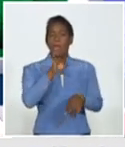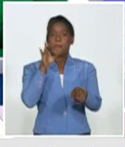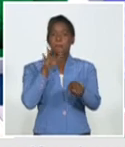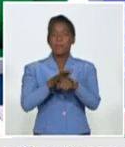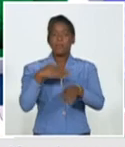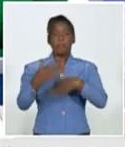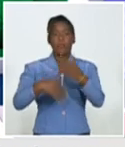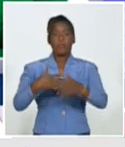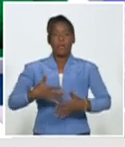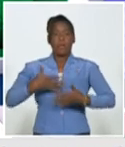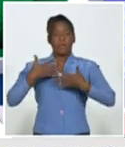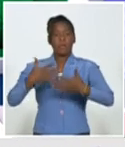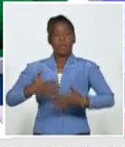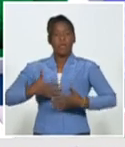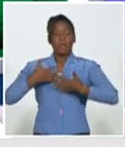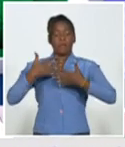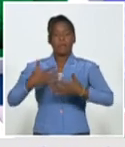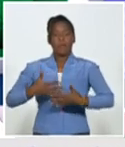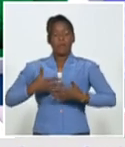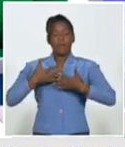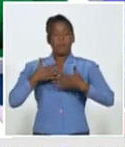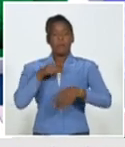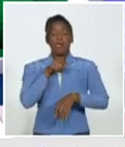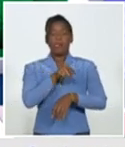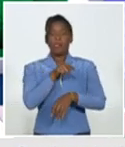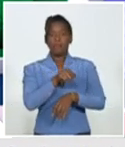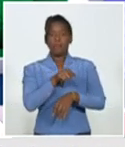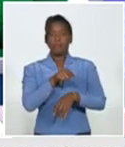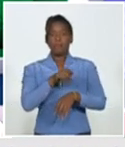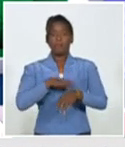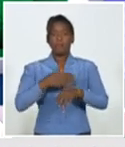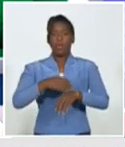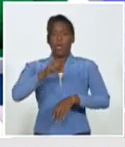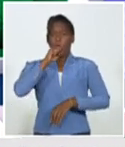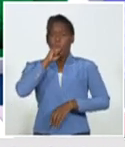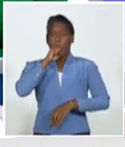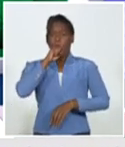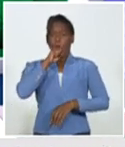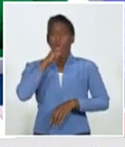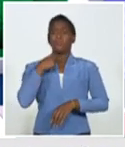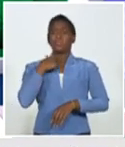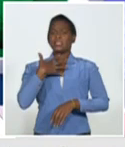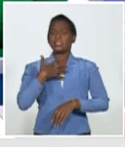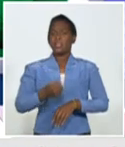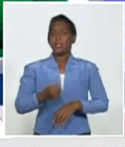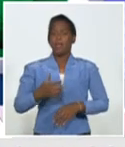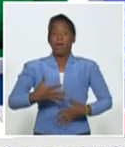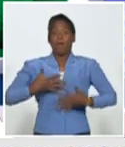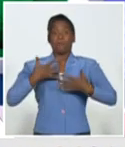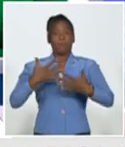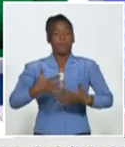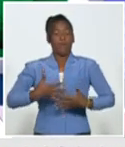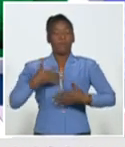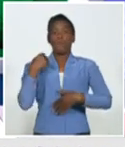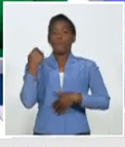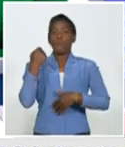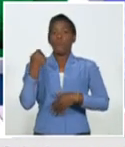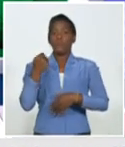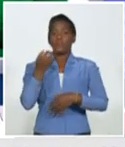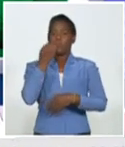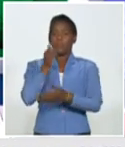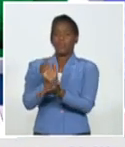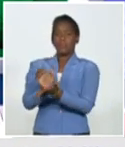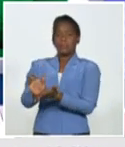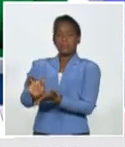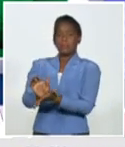respiratorios, días después, tos seca, falta de aire, pérdida del apetito, y en